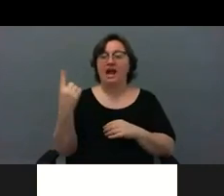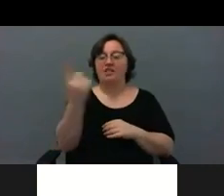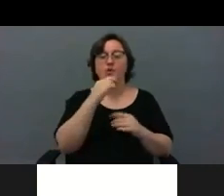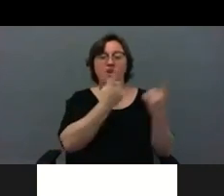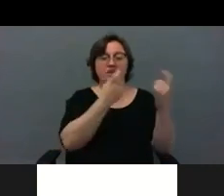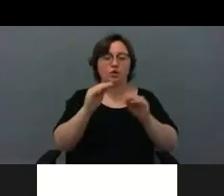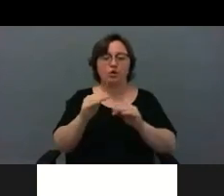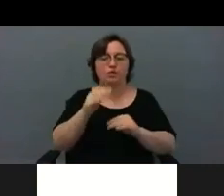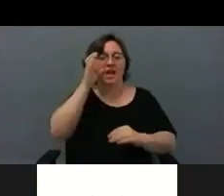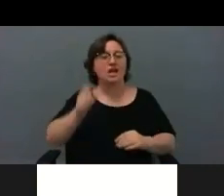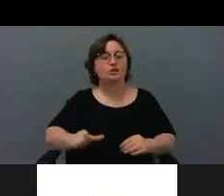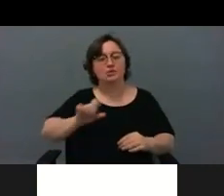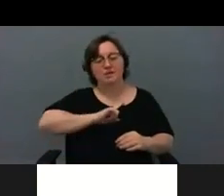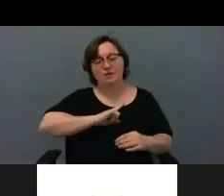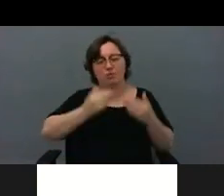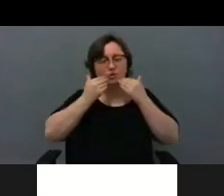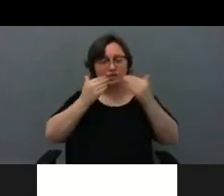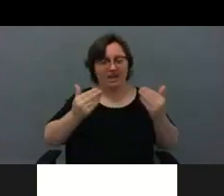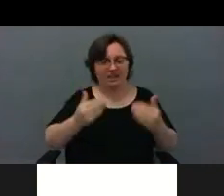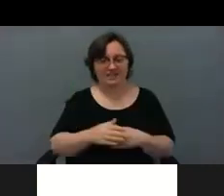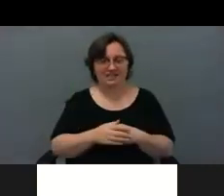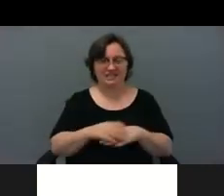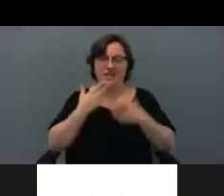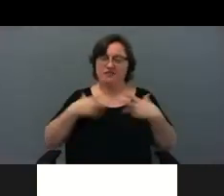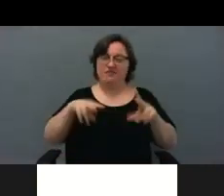Muchas gracias por escucharme y esto es todo.